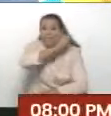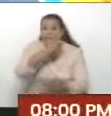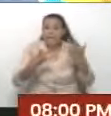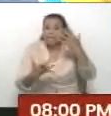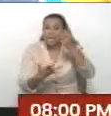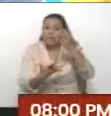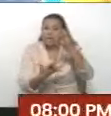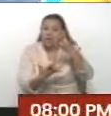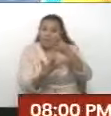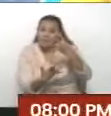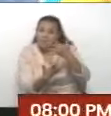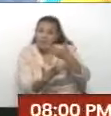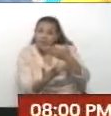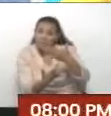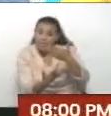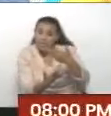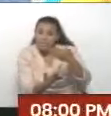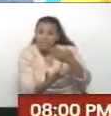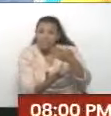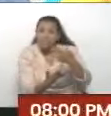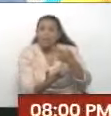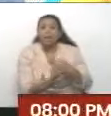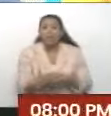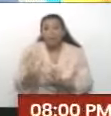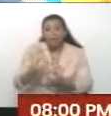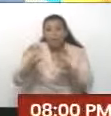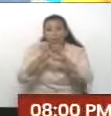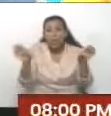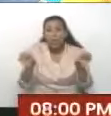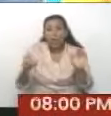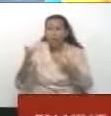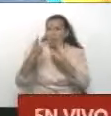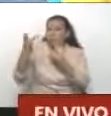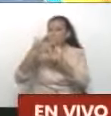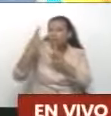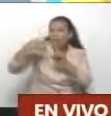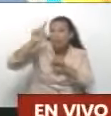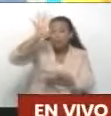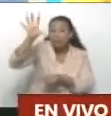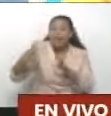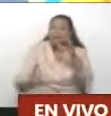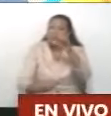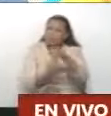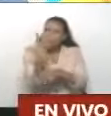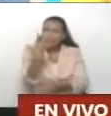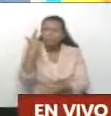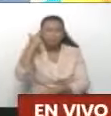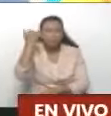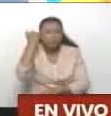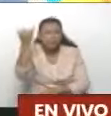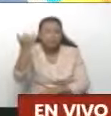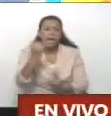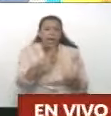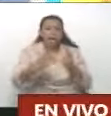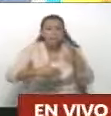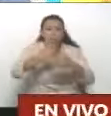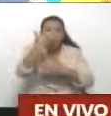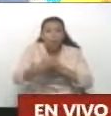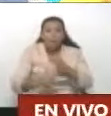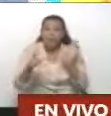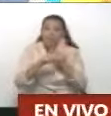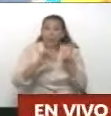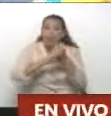Wilkerman, cómo planteamos un modelo de educación a distancia. Ahí nació el programa de